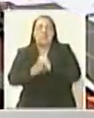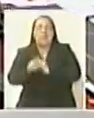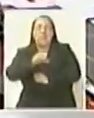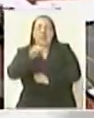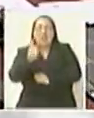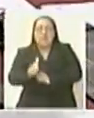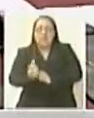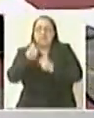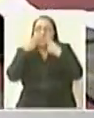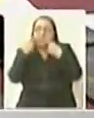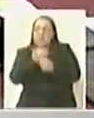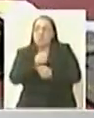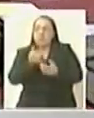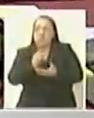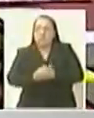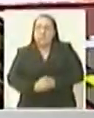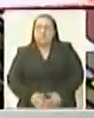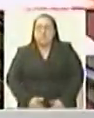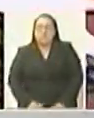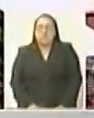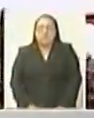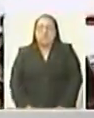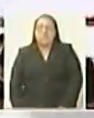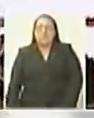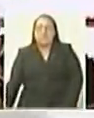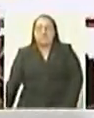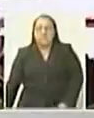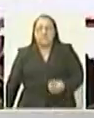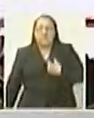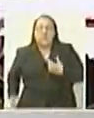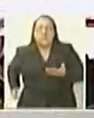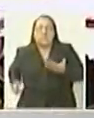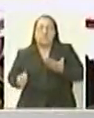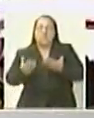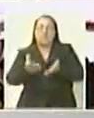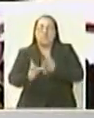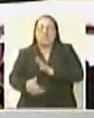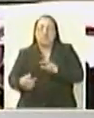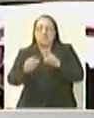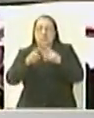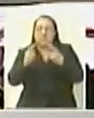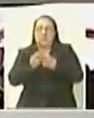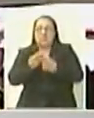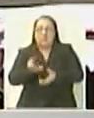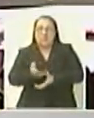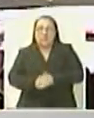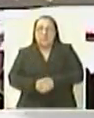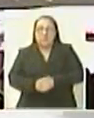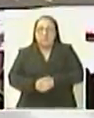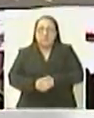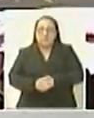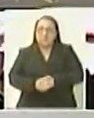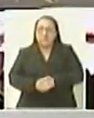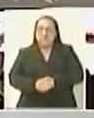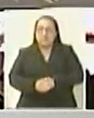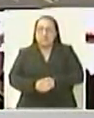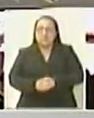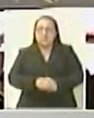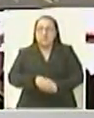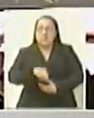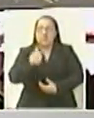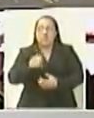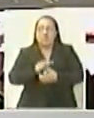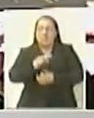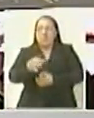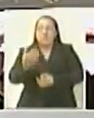ucayali amazonas y otras más yo Solicito que se priorice luego de esta sesión de Arequipa que me parece oportuna las demás regiones